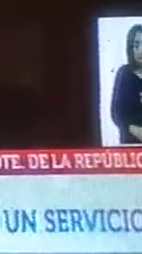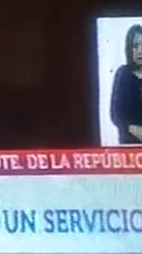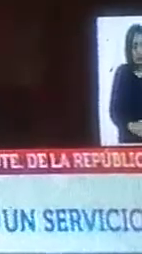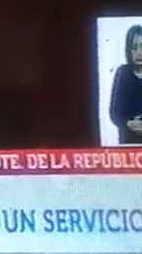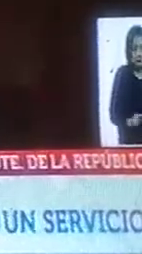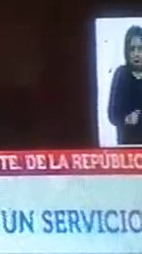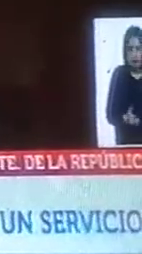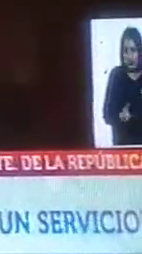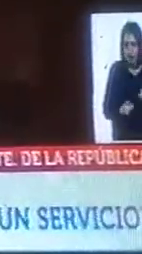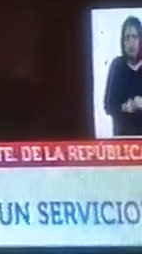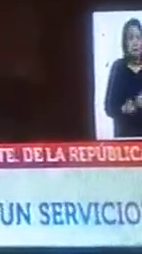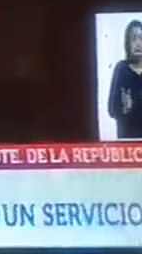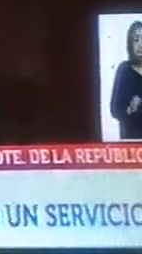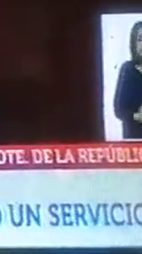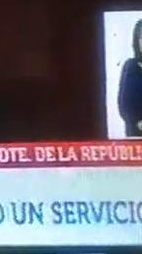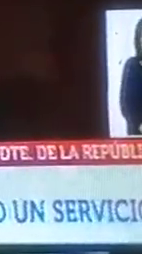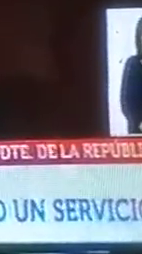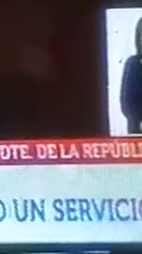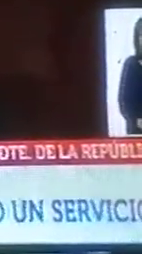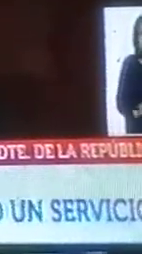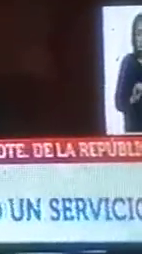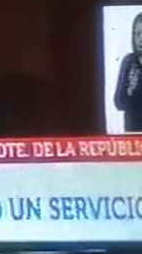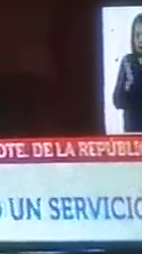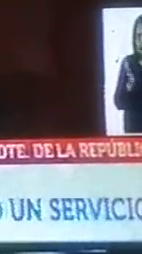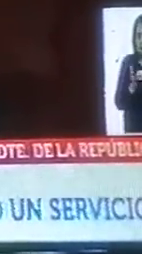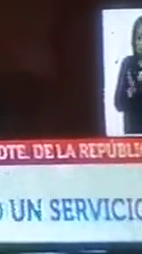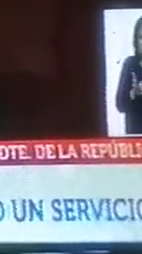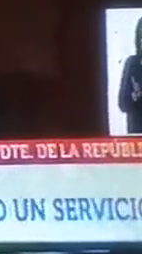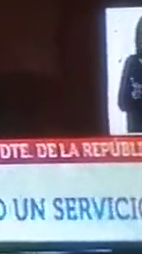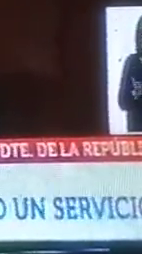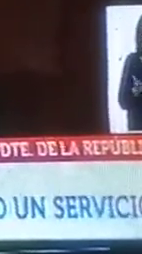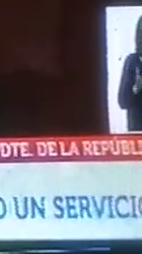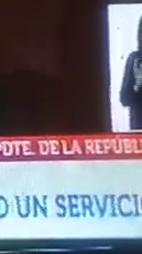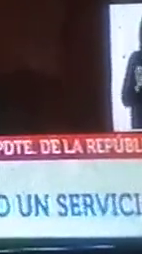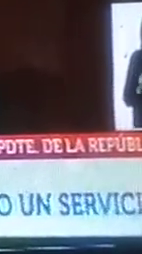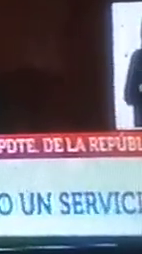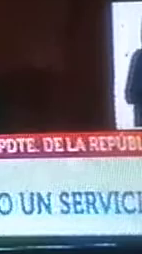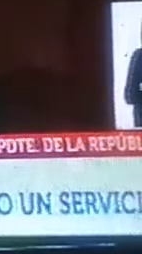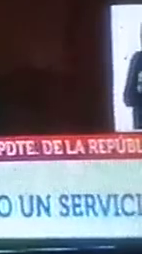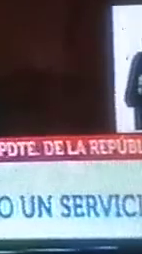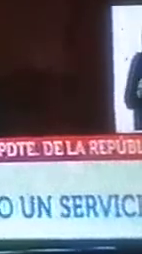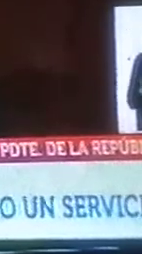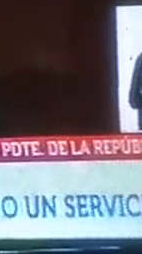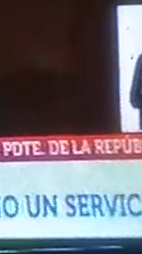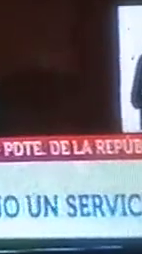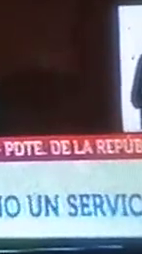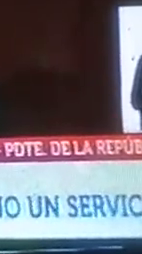al mismo tiempo los esfuerzos económicos para fortalecer